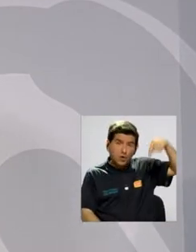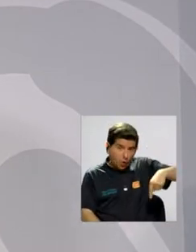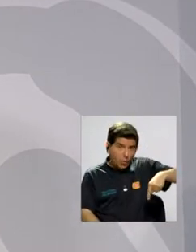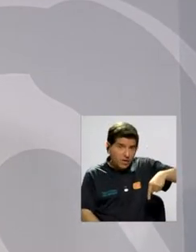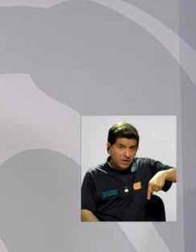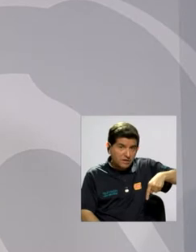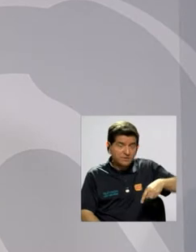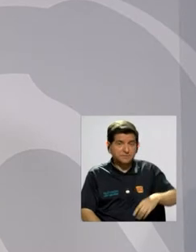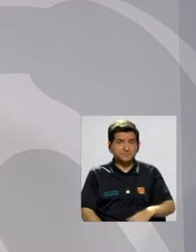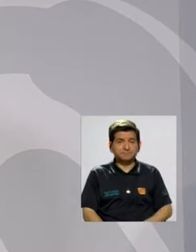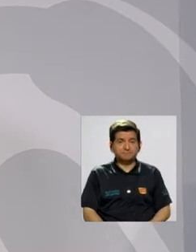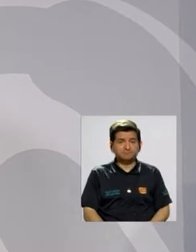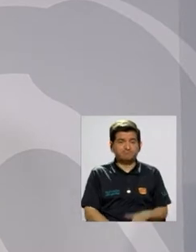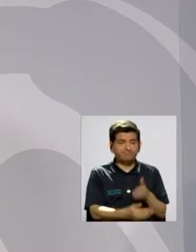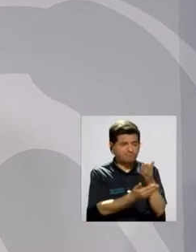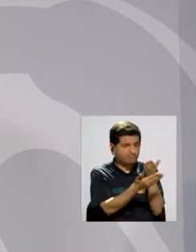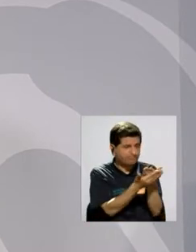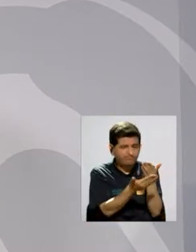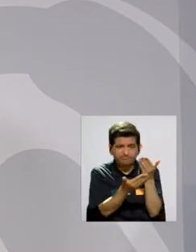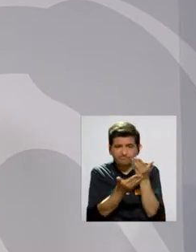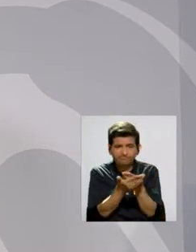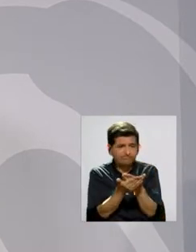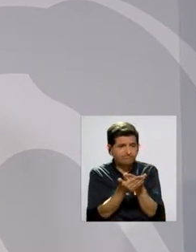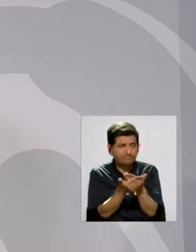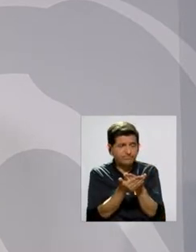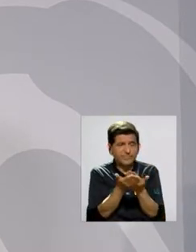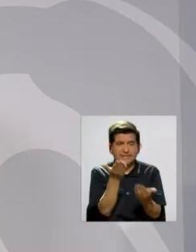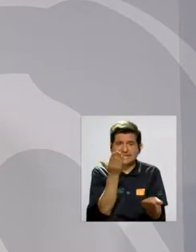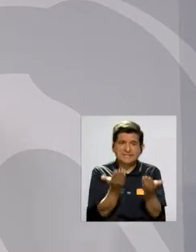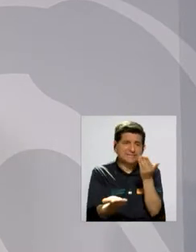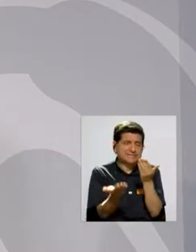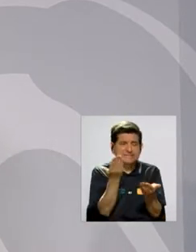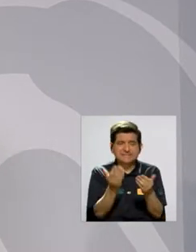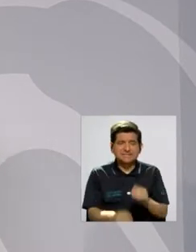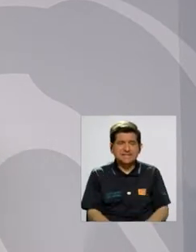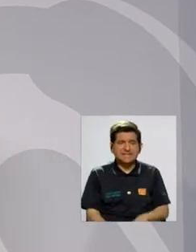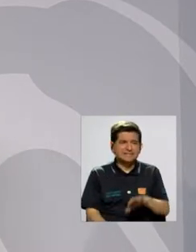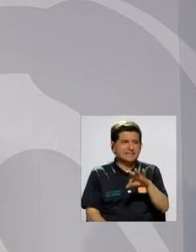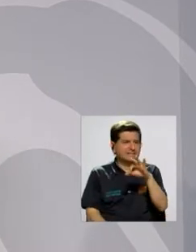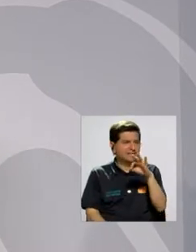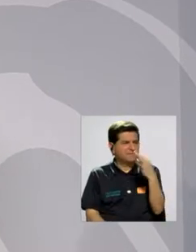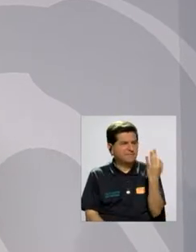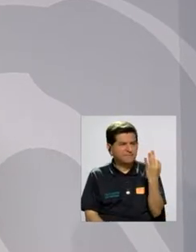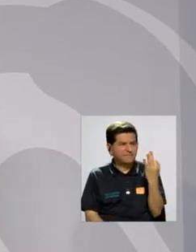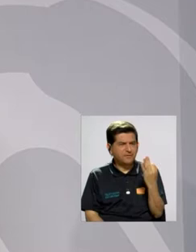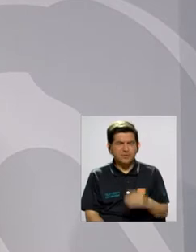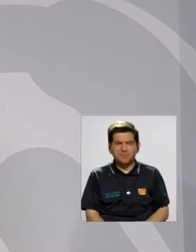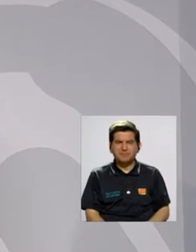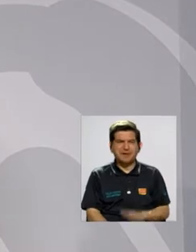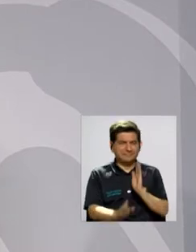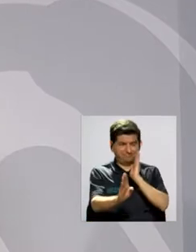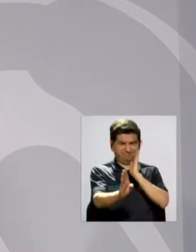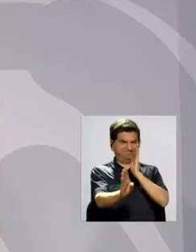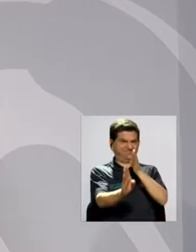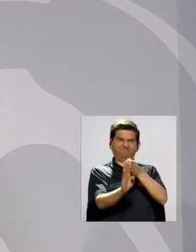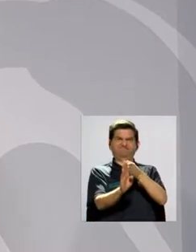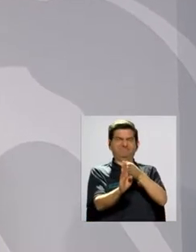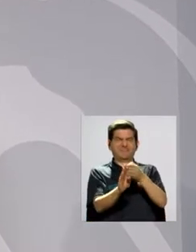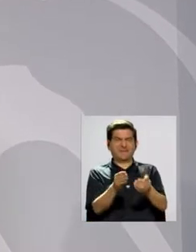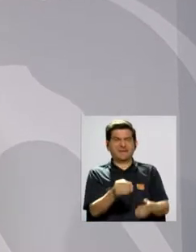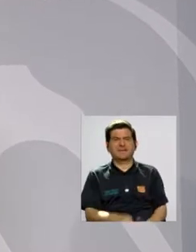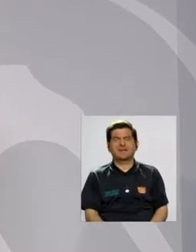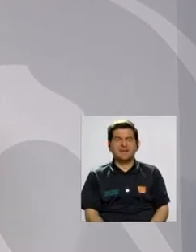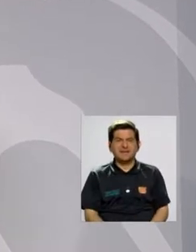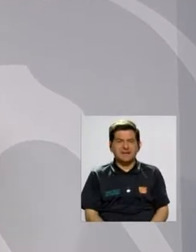podemos chequear de una manera tácita y más bien muy, muy a viva voz en el pasado